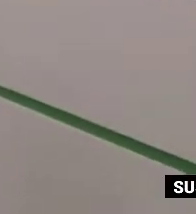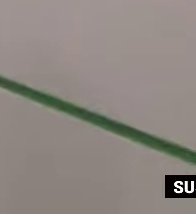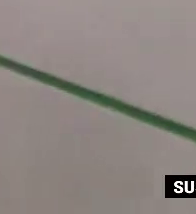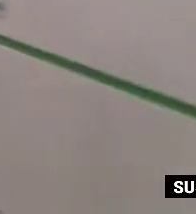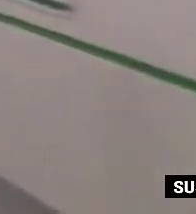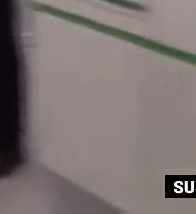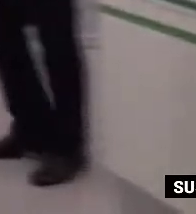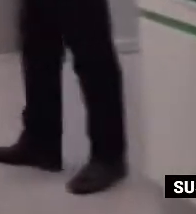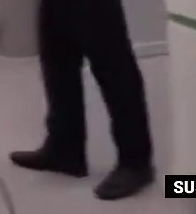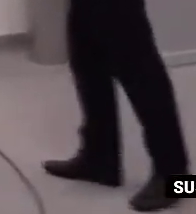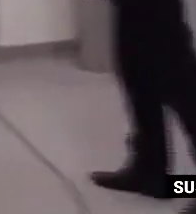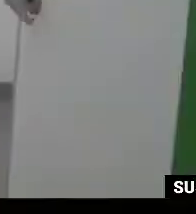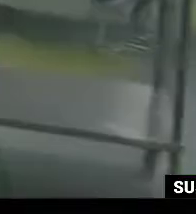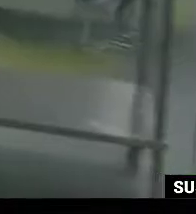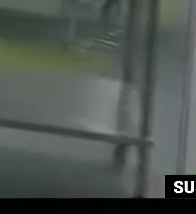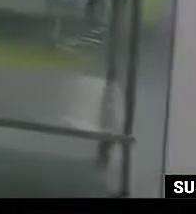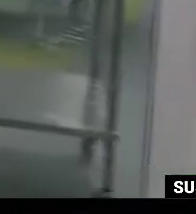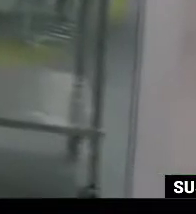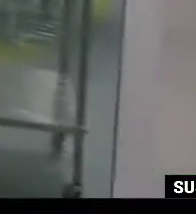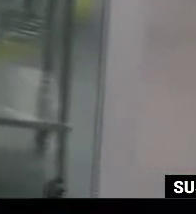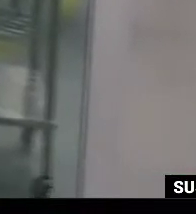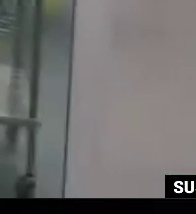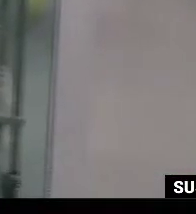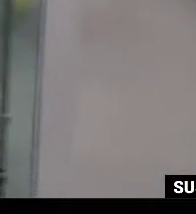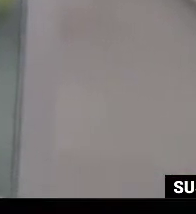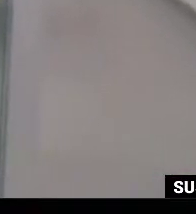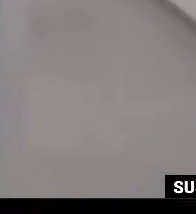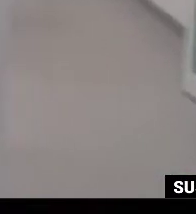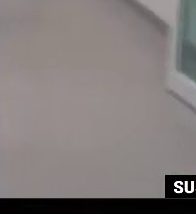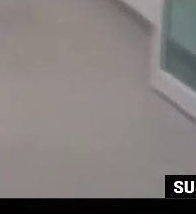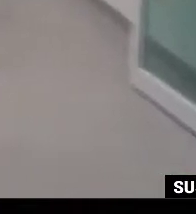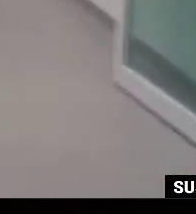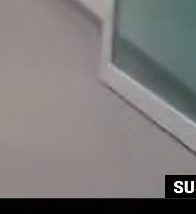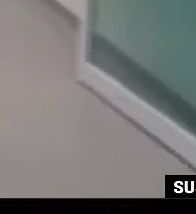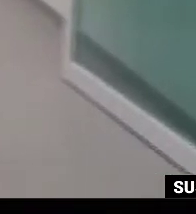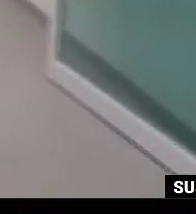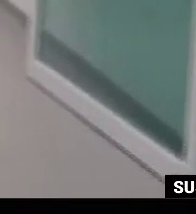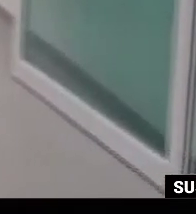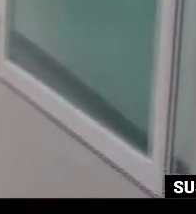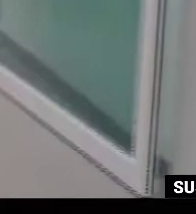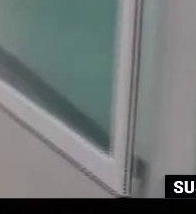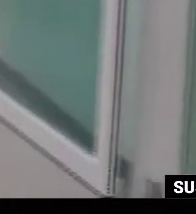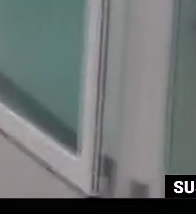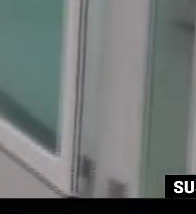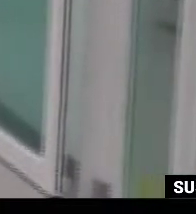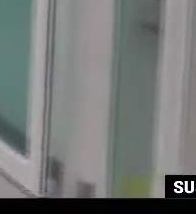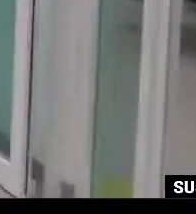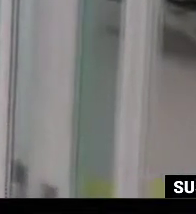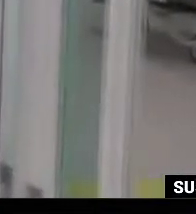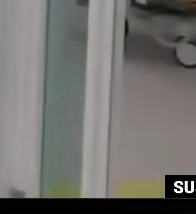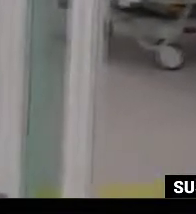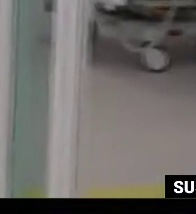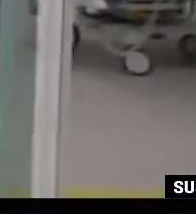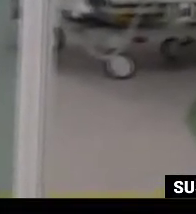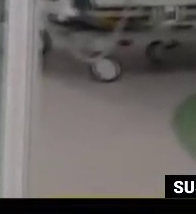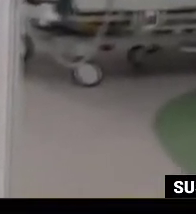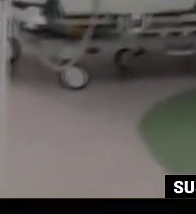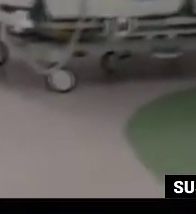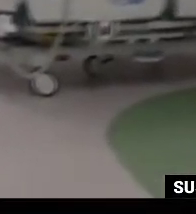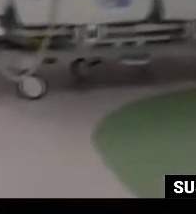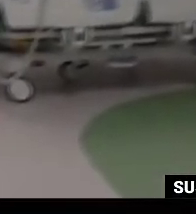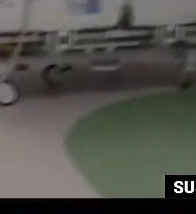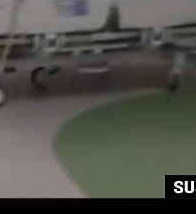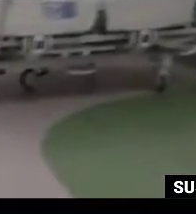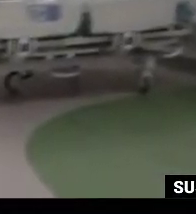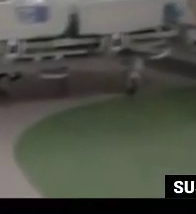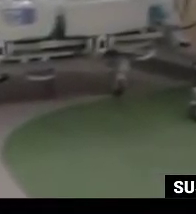gracias. Tenemos un área de campana de flujo laminar, eso es muy importante porque los medicamentos que se le dan y la alimentación parenteral